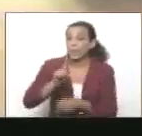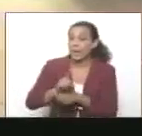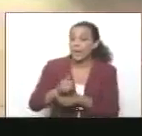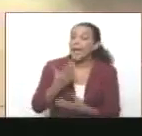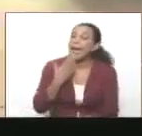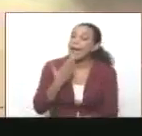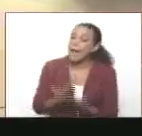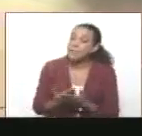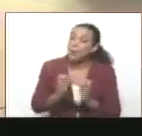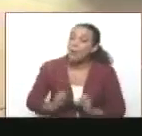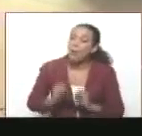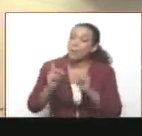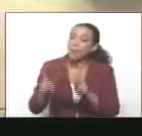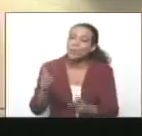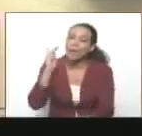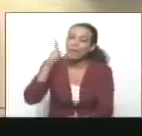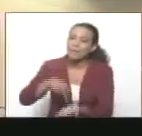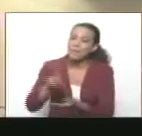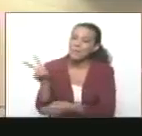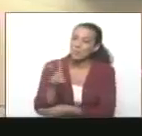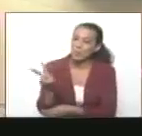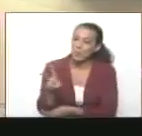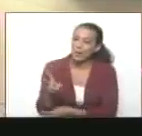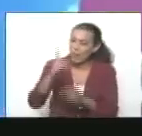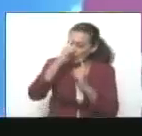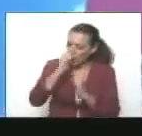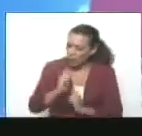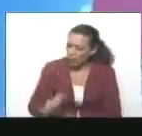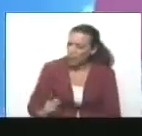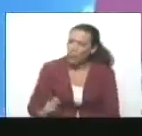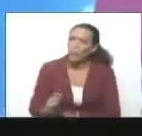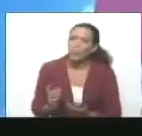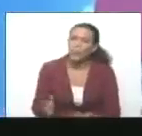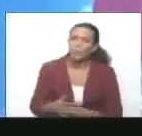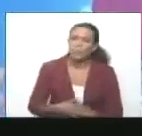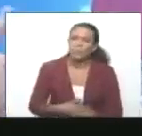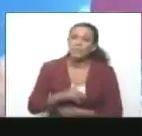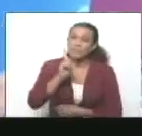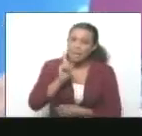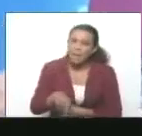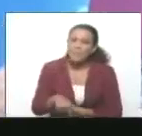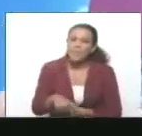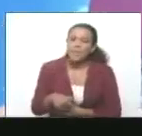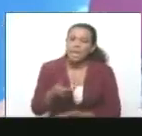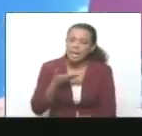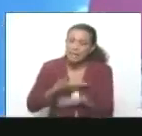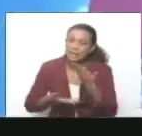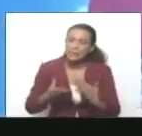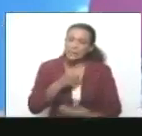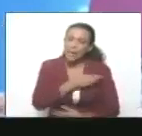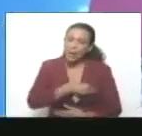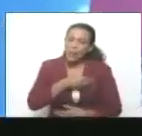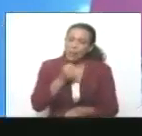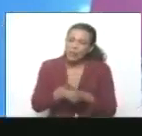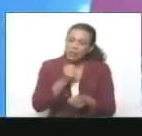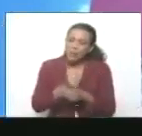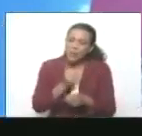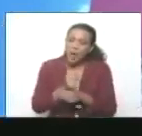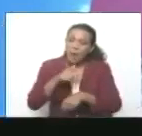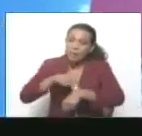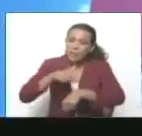muchas gracias por la oportunidad de estar aquí, que es un honor, en este programa con usted, y también de volver en misión de trabajo, en esta